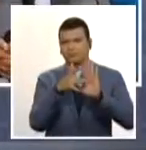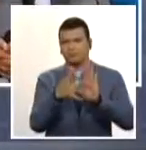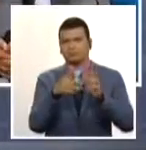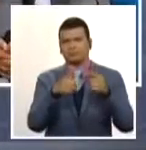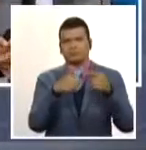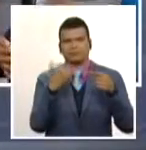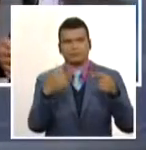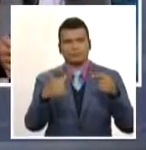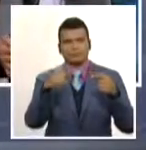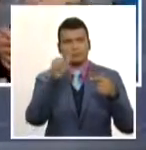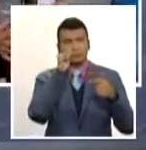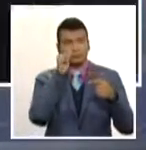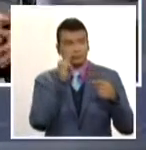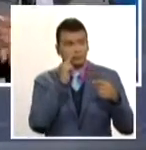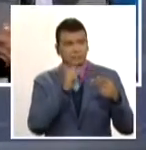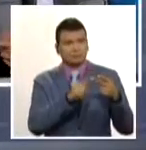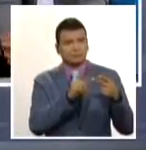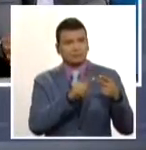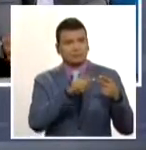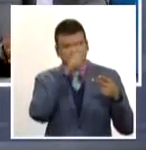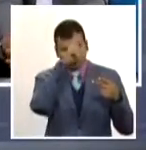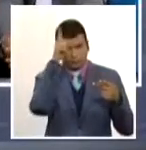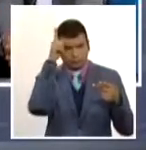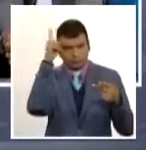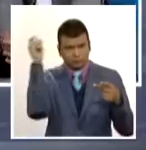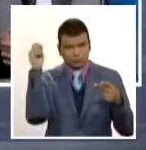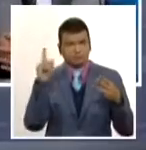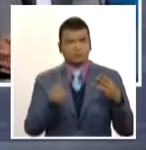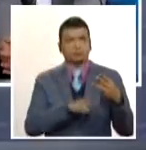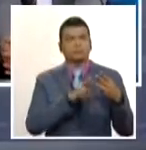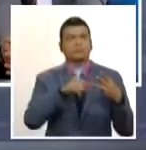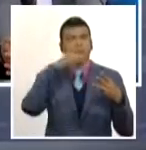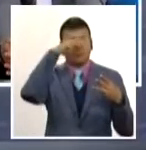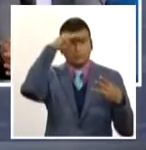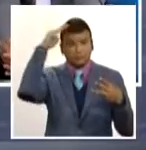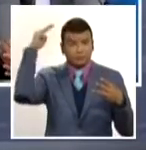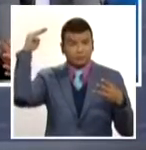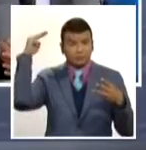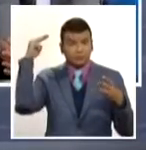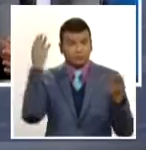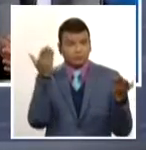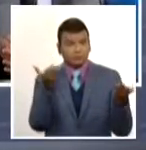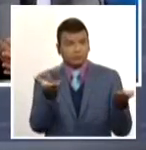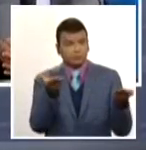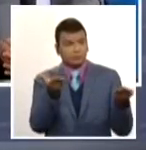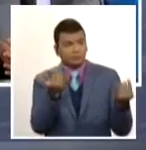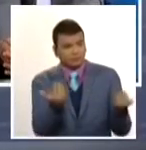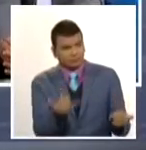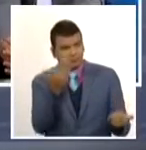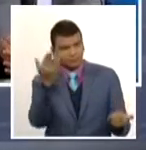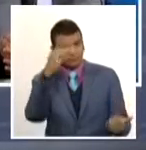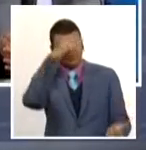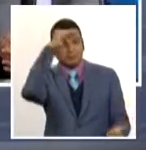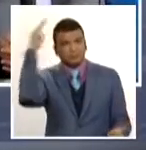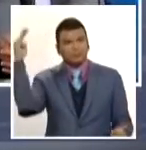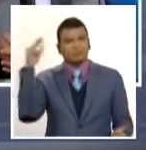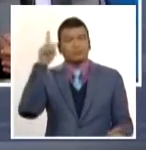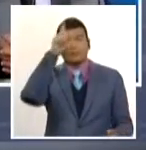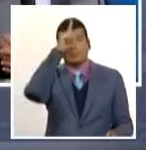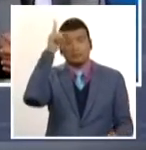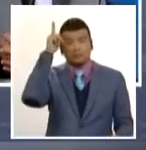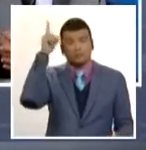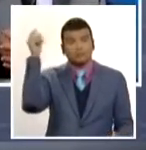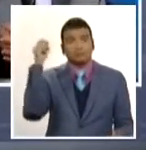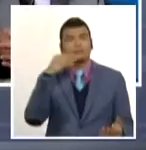encuentra Ana María Giraldo, Flavio Ramírez y, por supuesto, Mabel Kremer. Ah, Flavio y Mabel, los saludamos. ¿Qué tal? Hola,